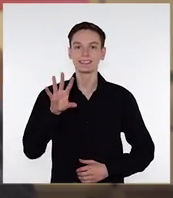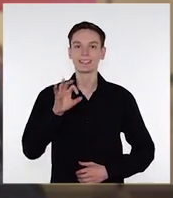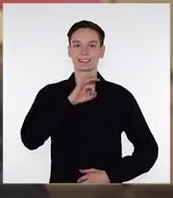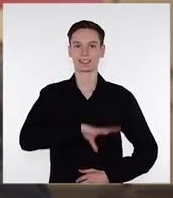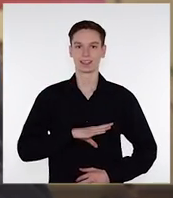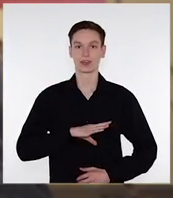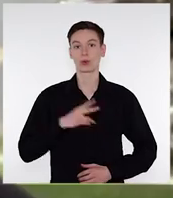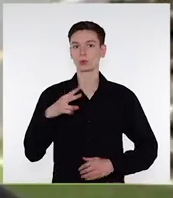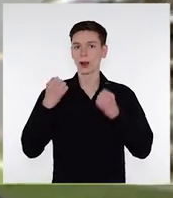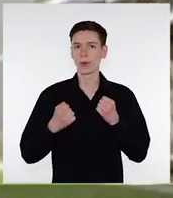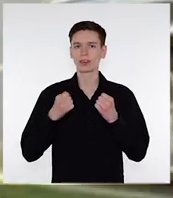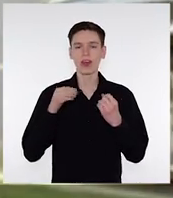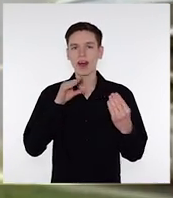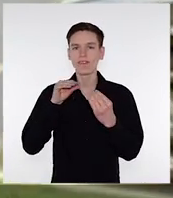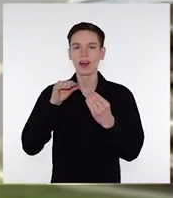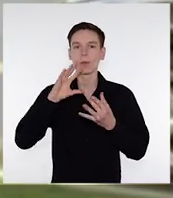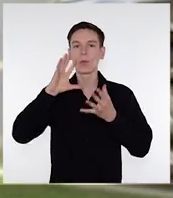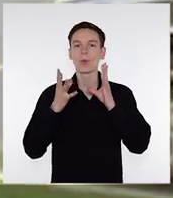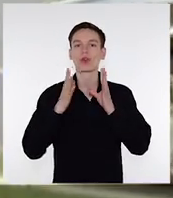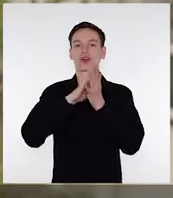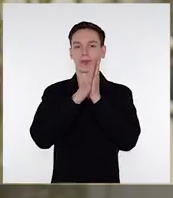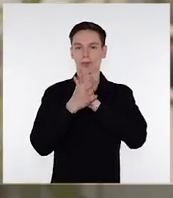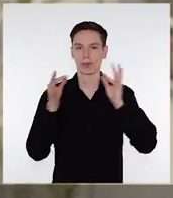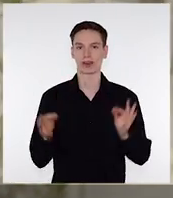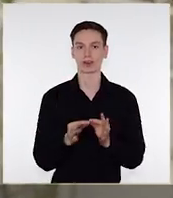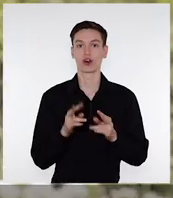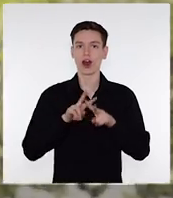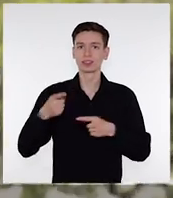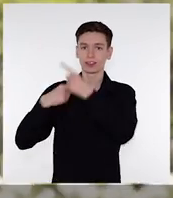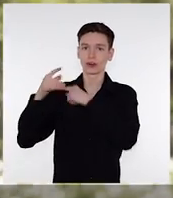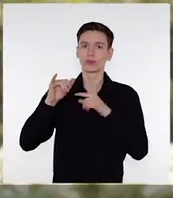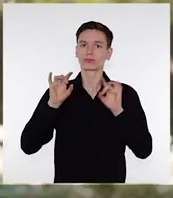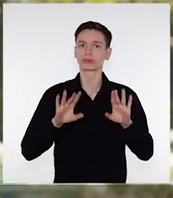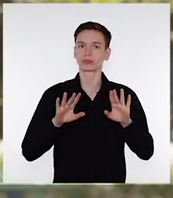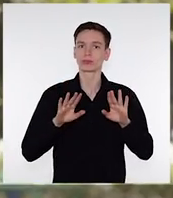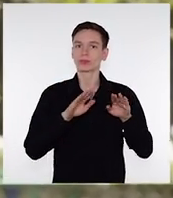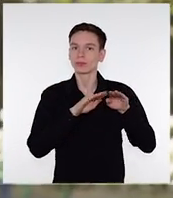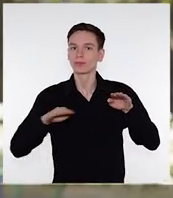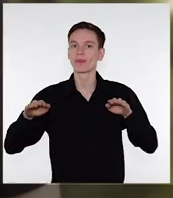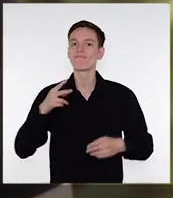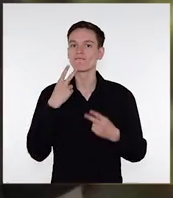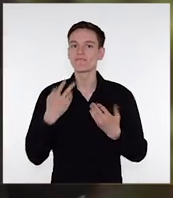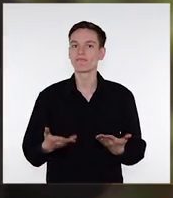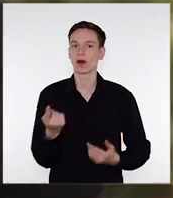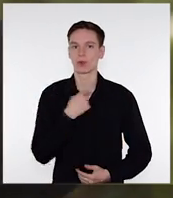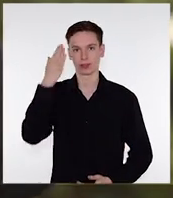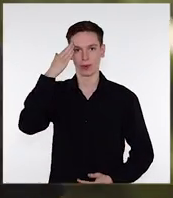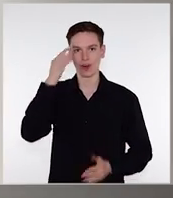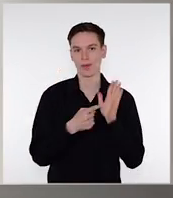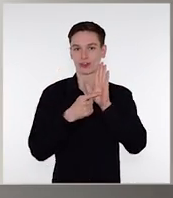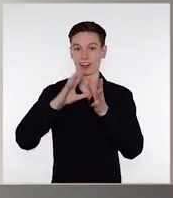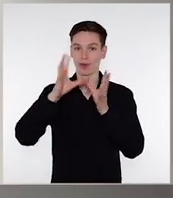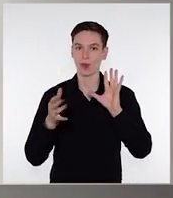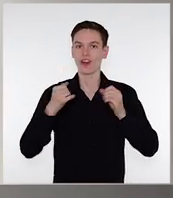Celebremos el cine chileno. Por su capacidad de hablarle al mundo entero. Por hacer historia. Y por mantener viva nuestra memoria. Por mostrarnos en el